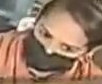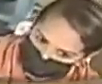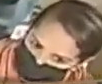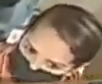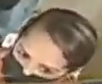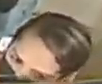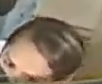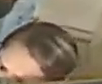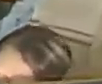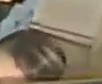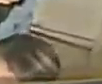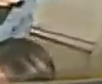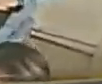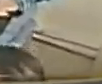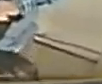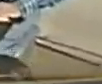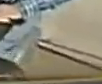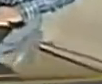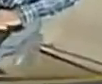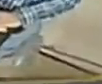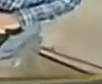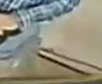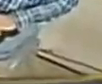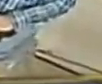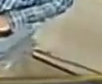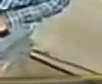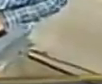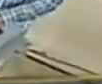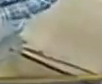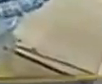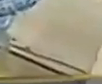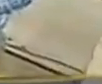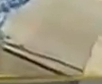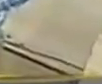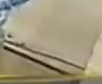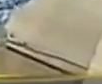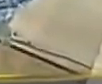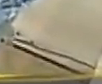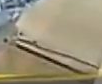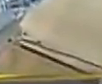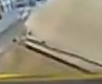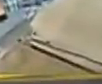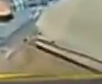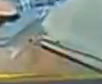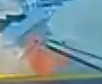sido el balance de la gestión parlamentaria a favor de la institucionalidad democrática.